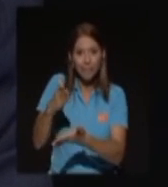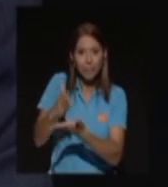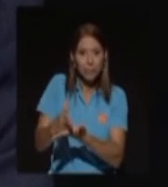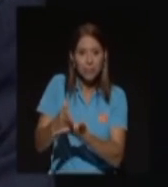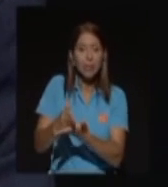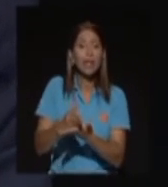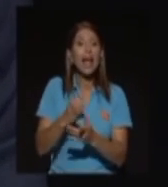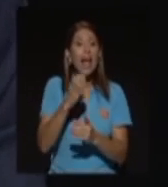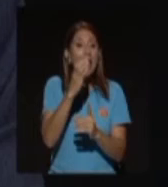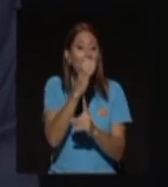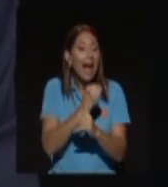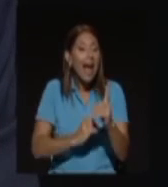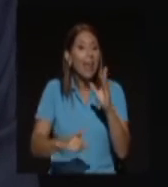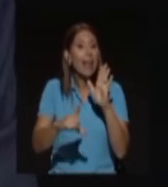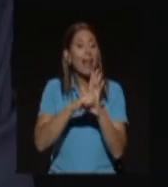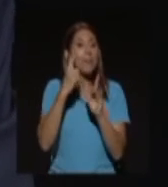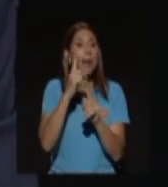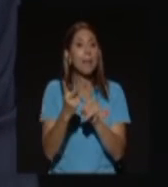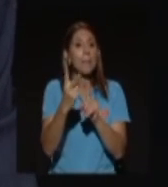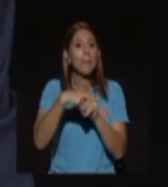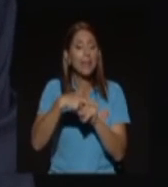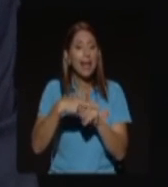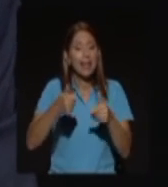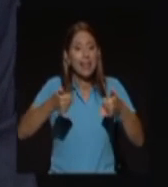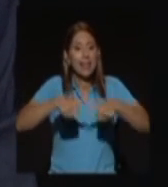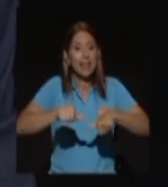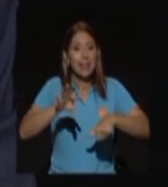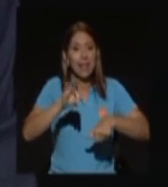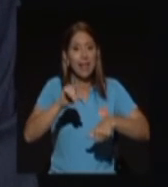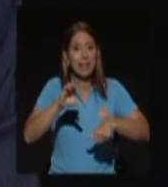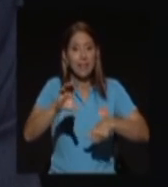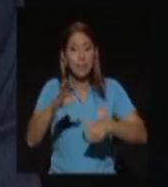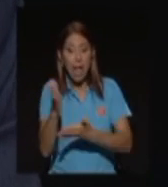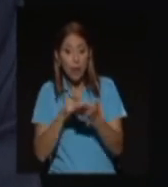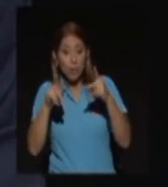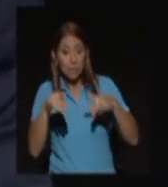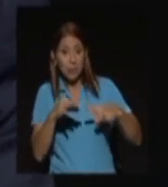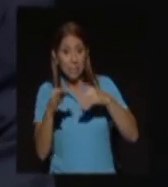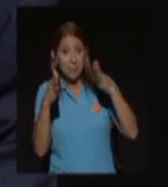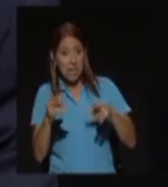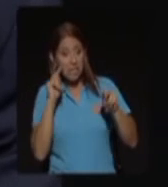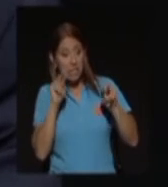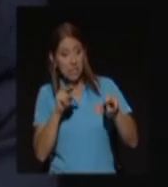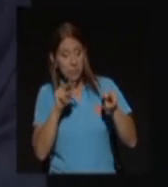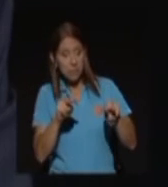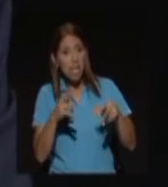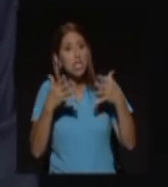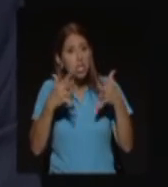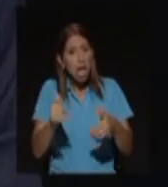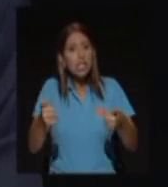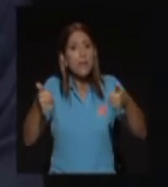las leyes de implementación del tratado, que en opinión de algunos tratadistas estaba aprobada de hecho por